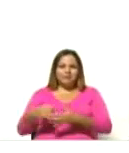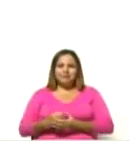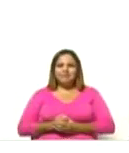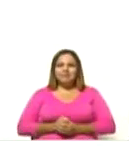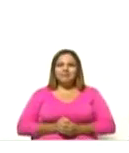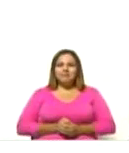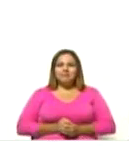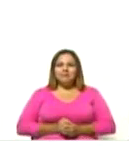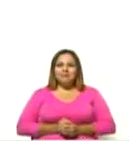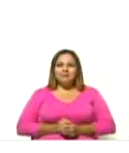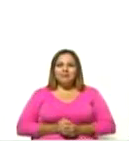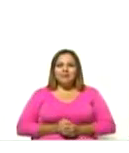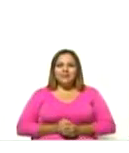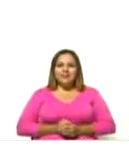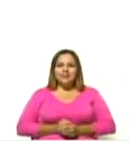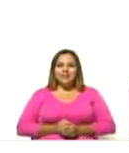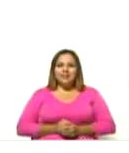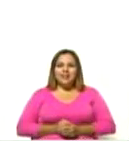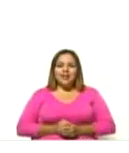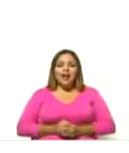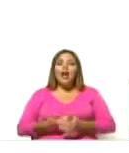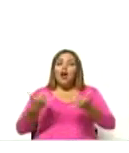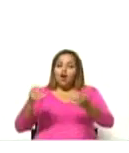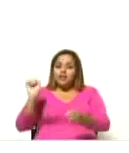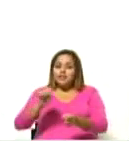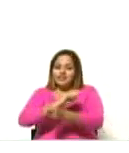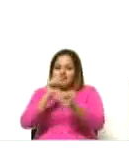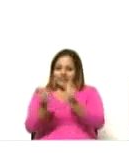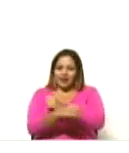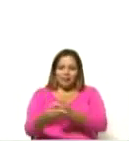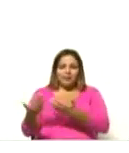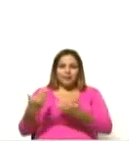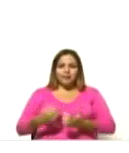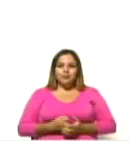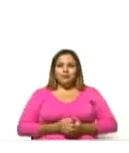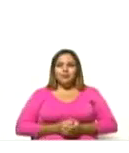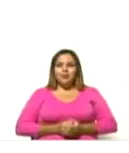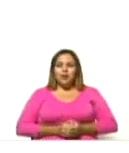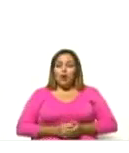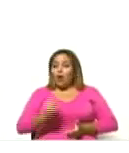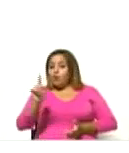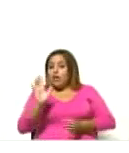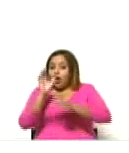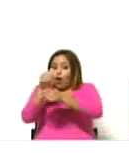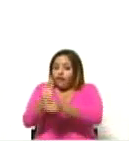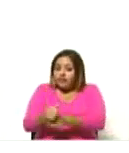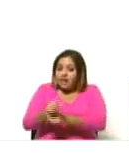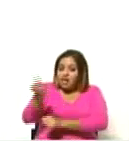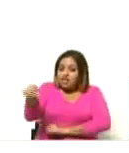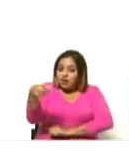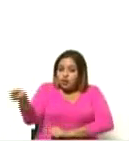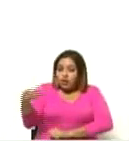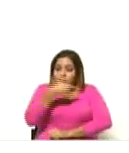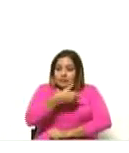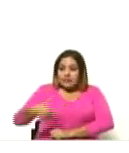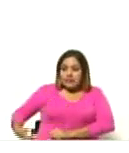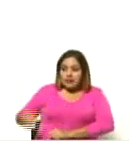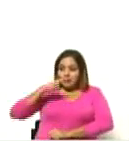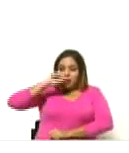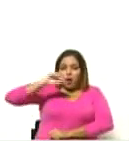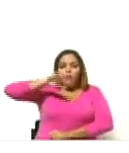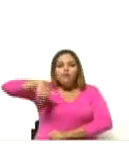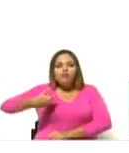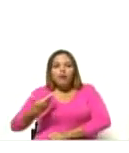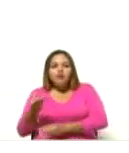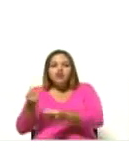lámina que acabo de pedir. Ahora sí tenemos la otra. ¿Usted confía o no confía que el presidente Maduro pueda